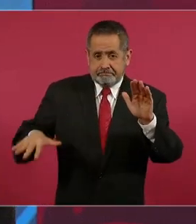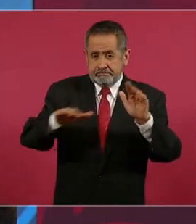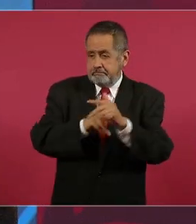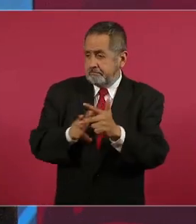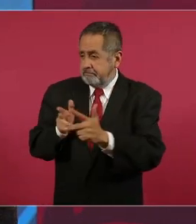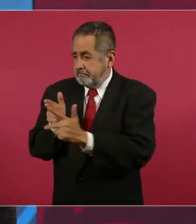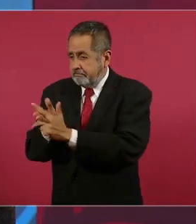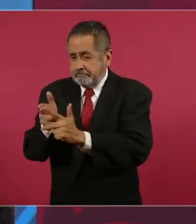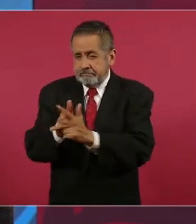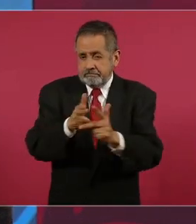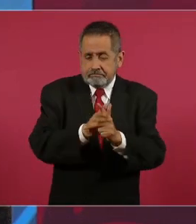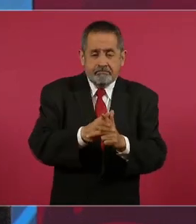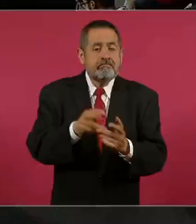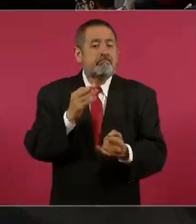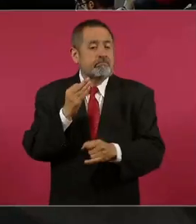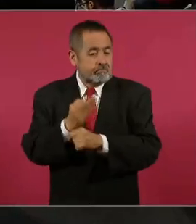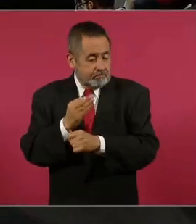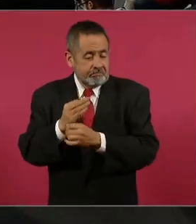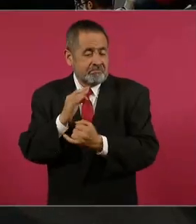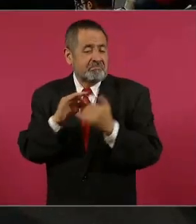homicidios.